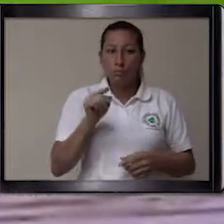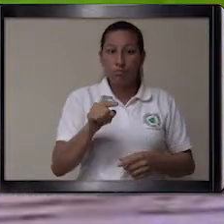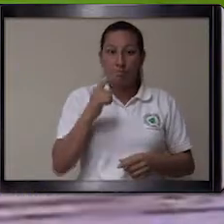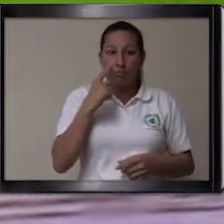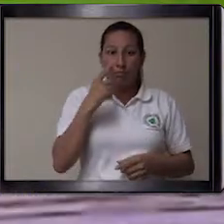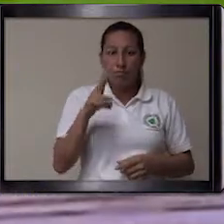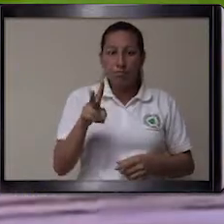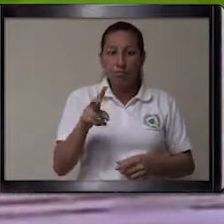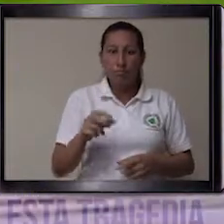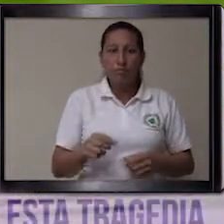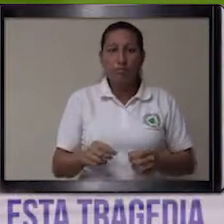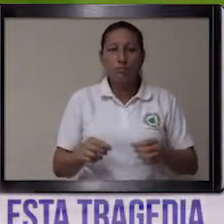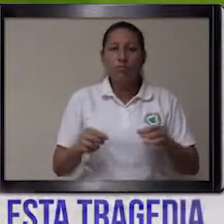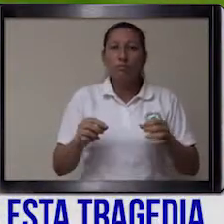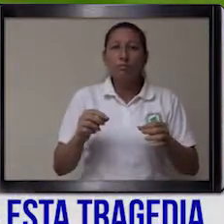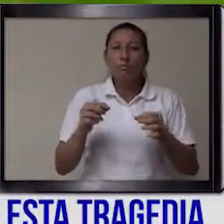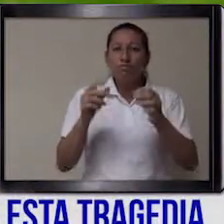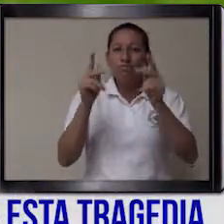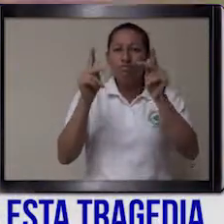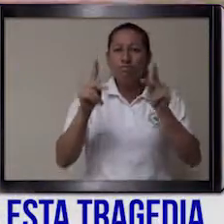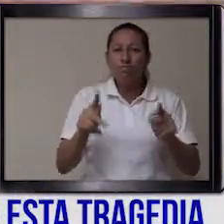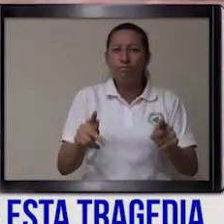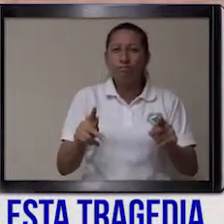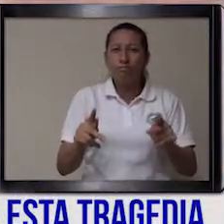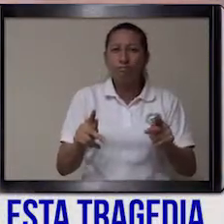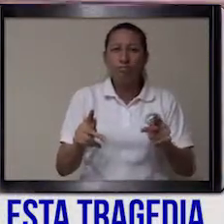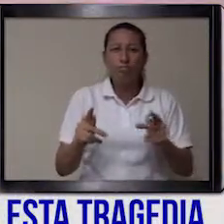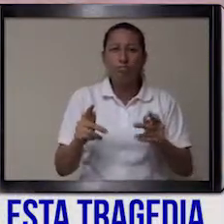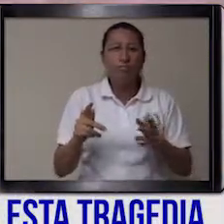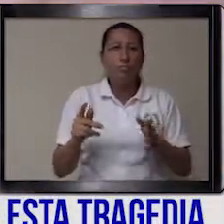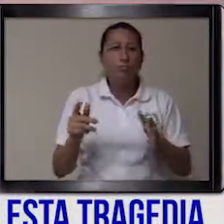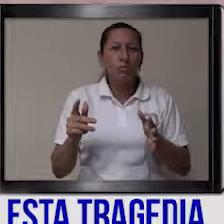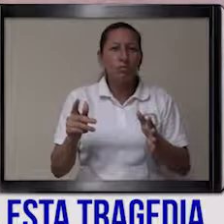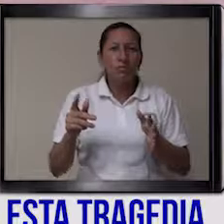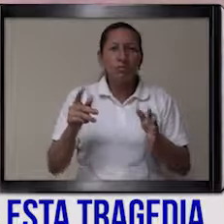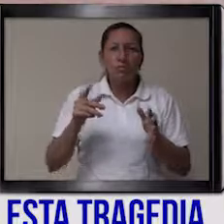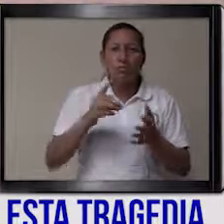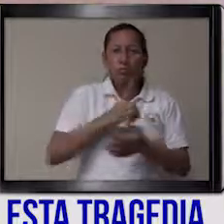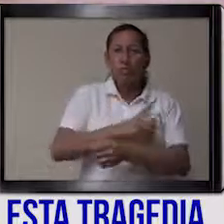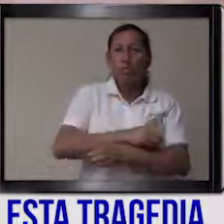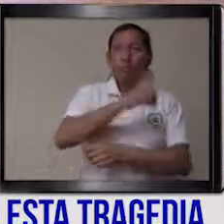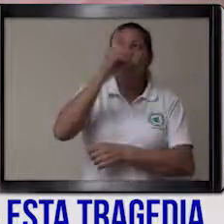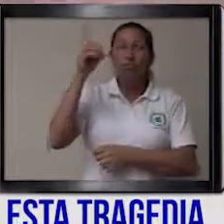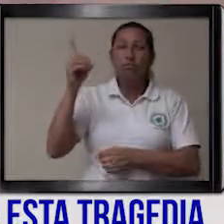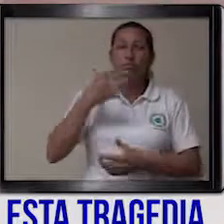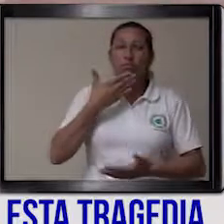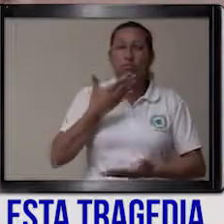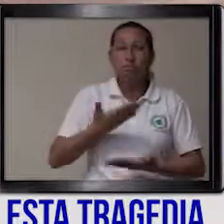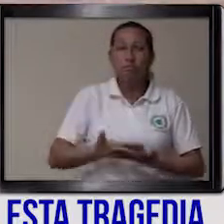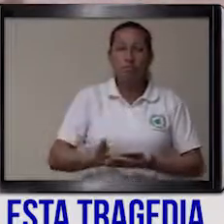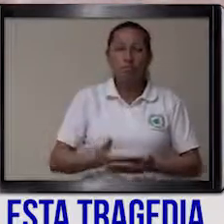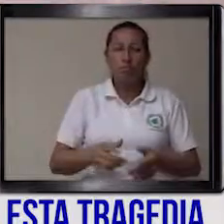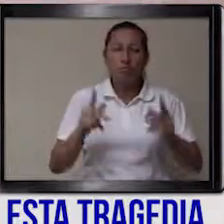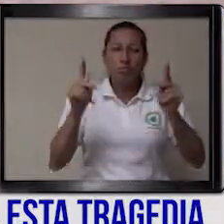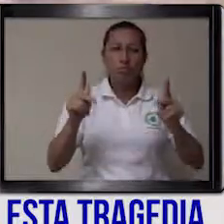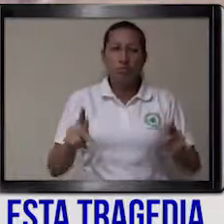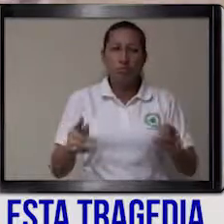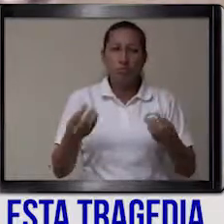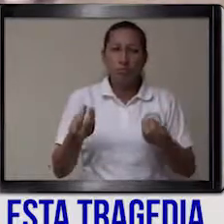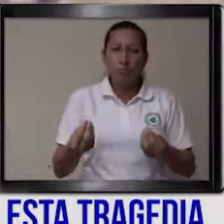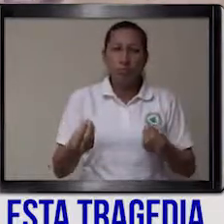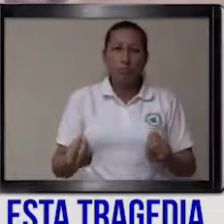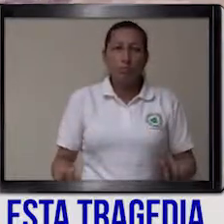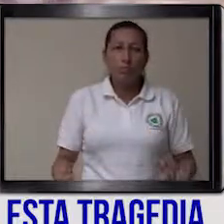que conocieron del evento consideran que fue un milagro el hecho de que sobrevivieran 15,000 personas a esta tragedia